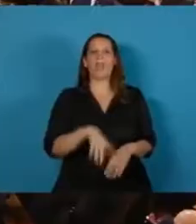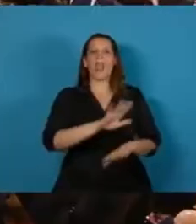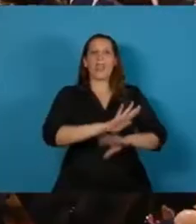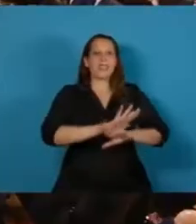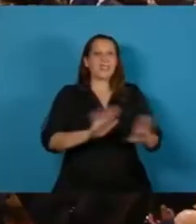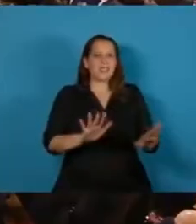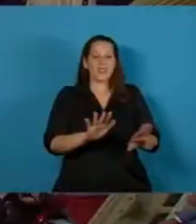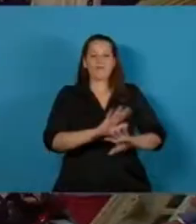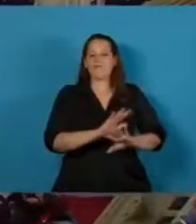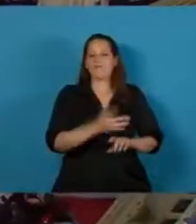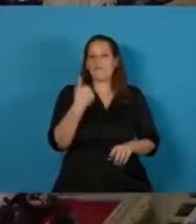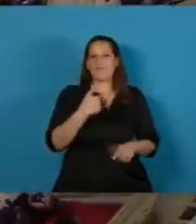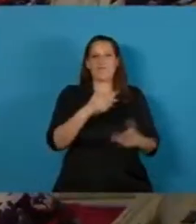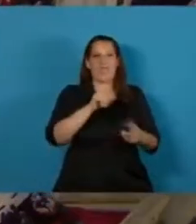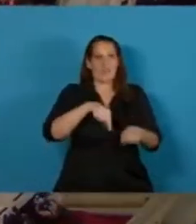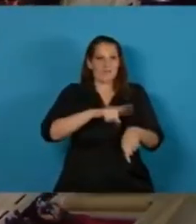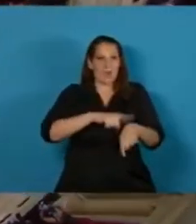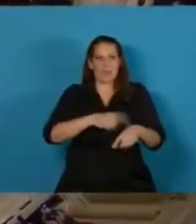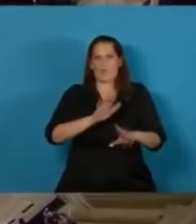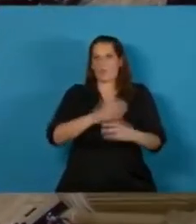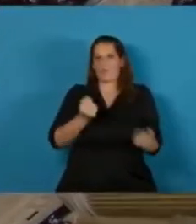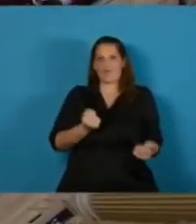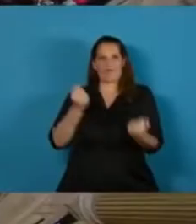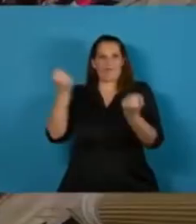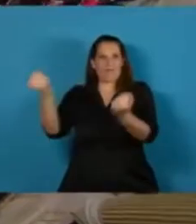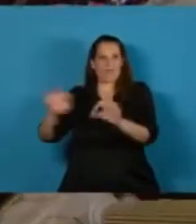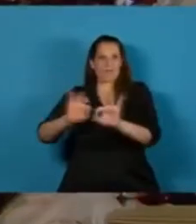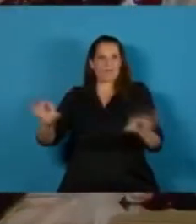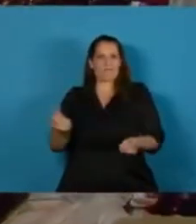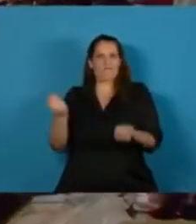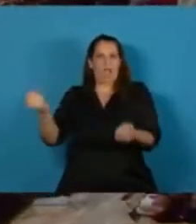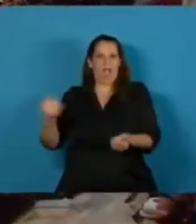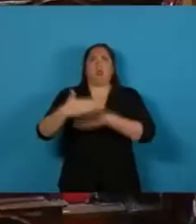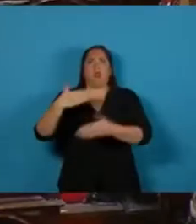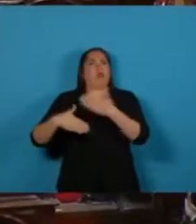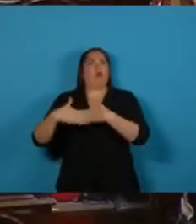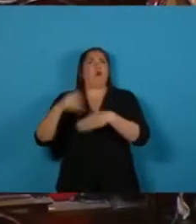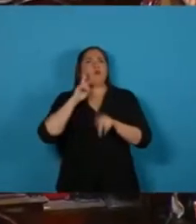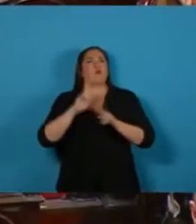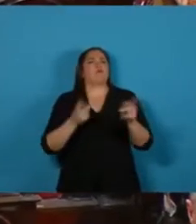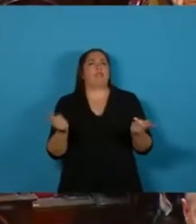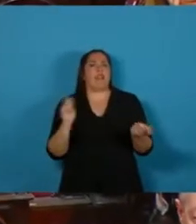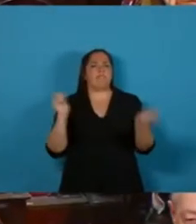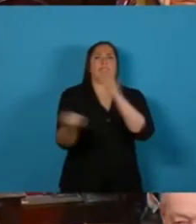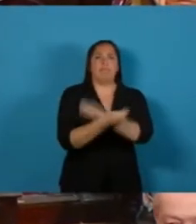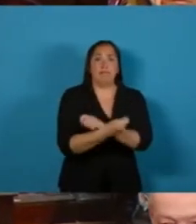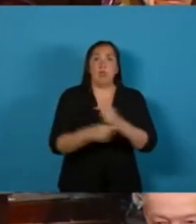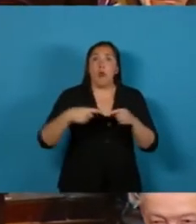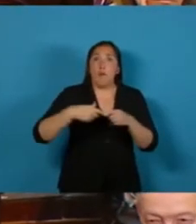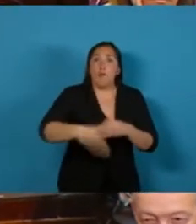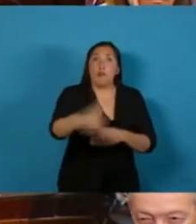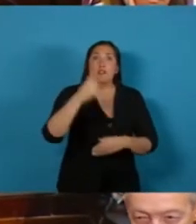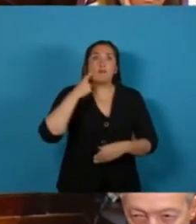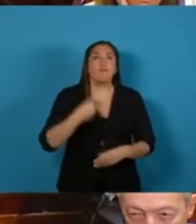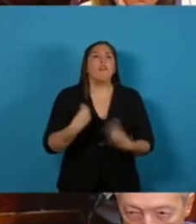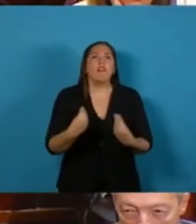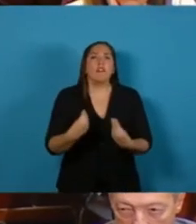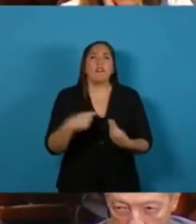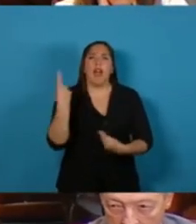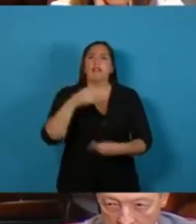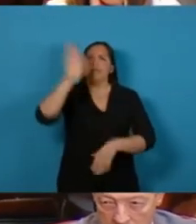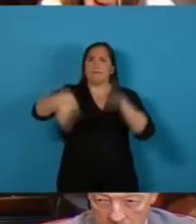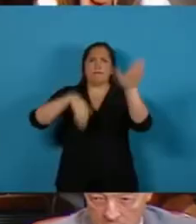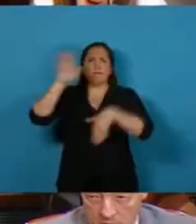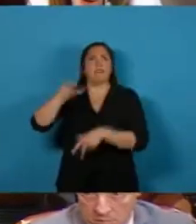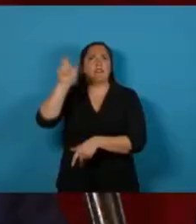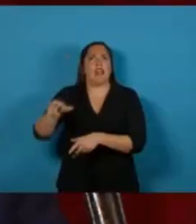elevadas, por lo que se requiere un Estado que brinde préstamos a menores tasas. En los próximos días estaremos convocando a los